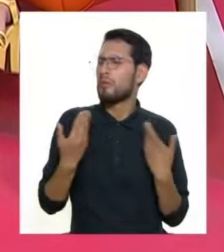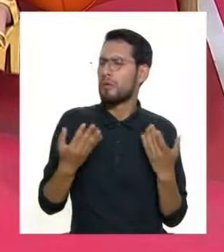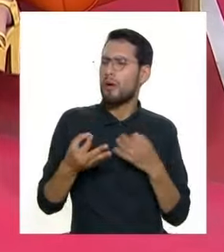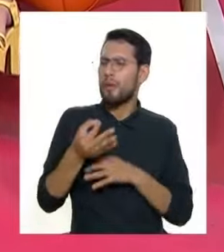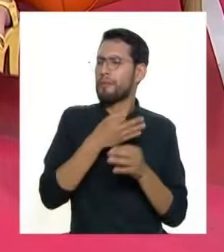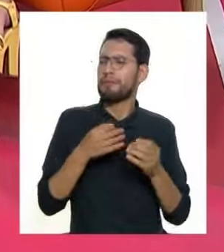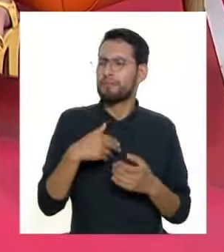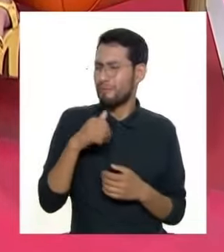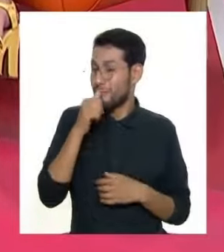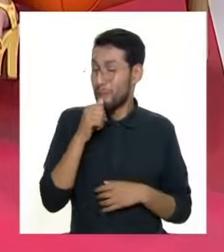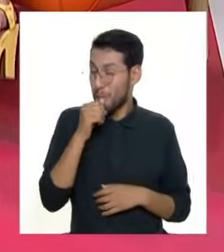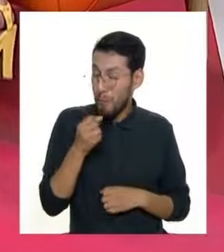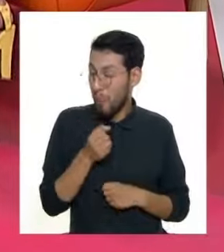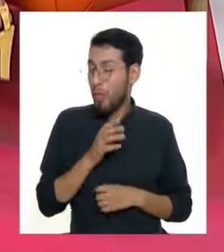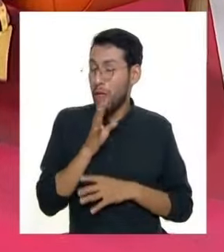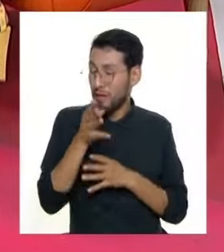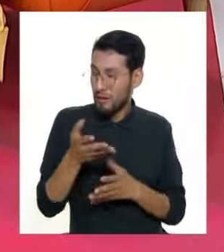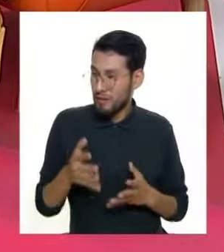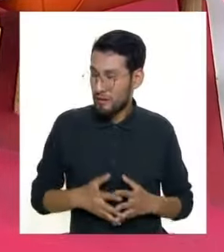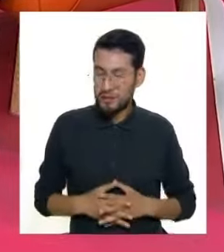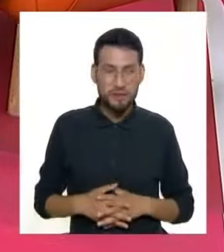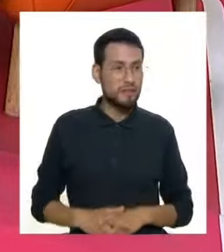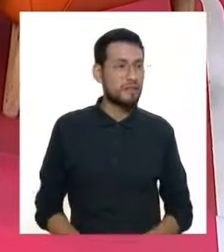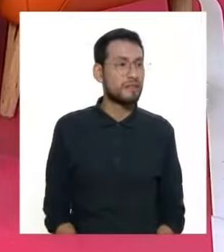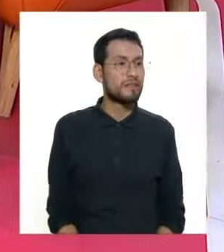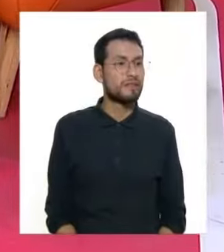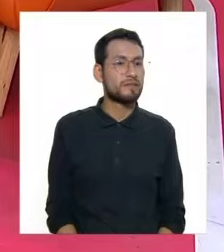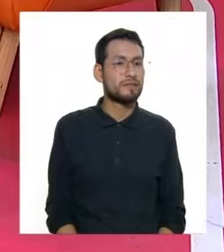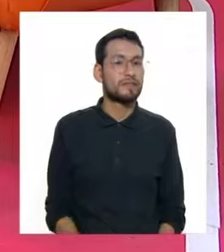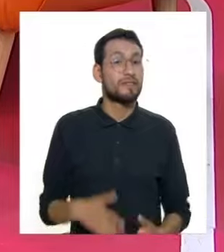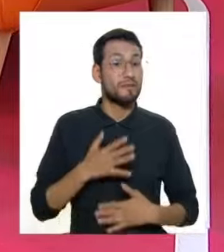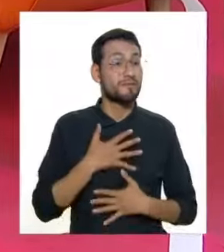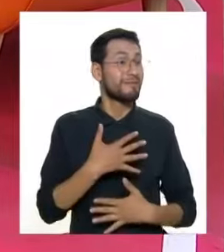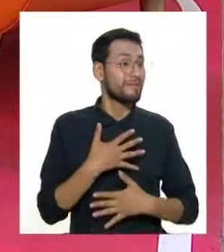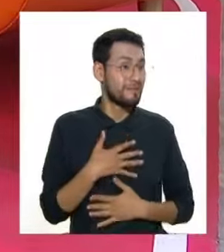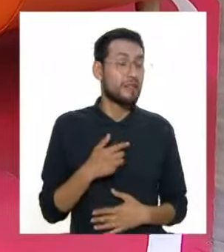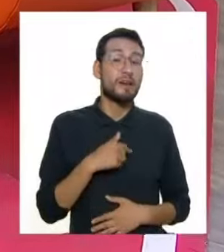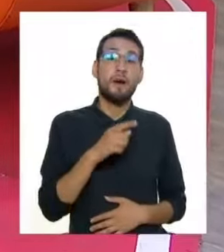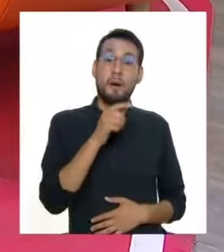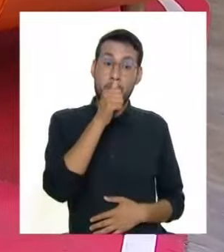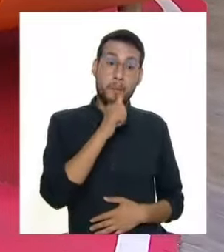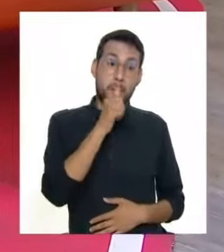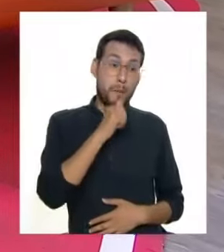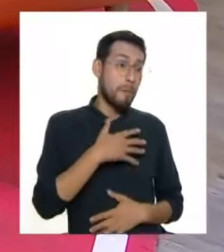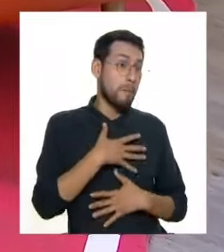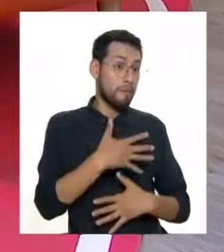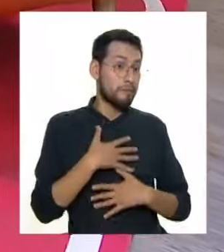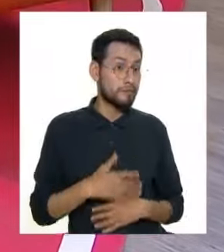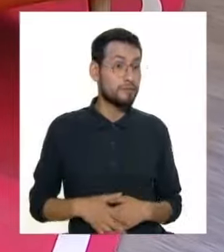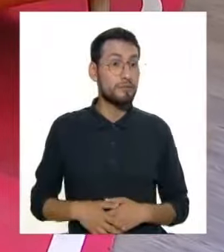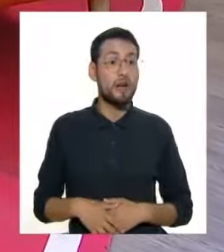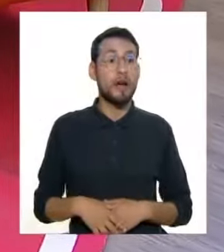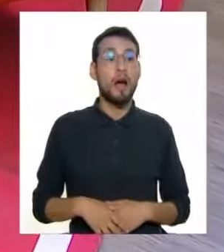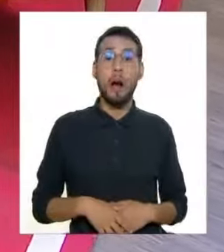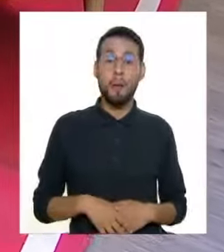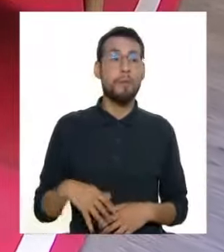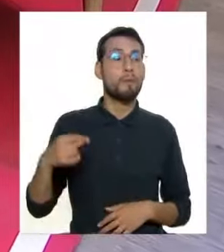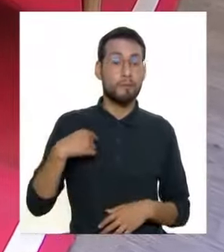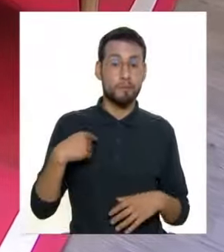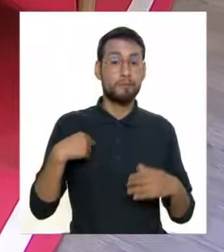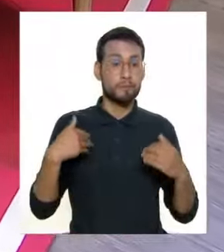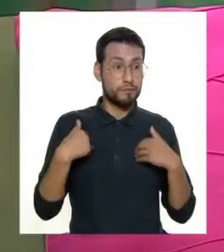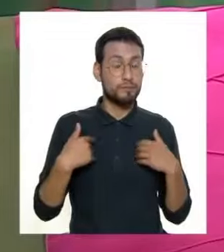para uno aguantar un poquito más y no tenga arcada? Respirar. Sí, aguantar la respiración, ¿sí? ¿No? Bueno, en la consulta nosotros